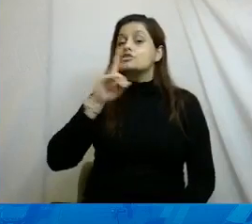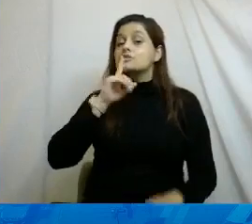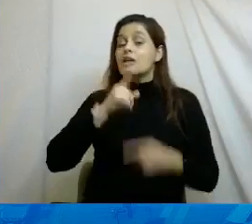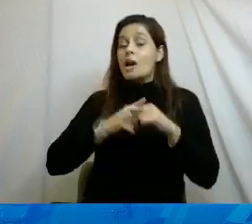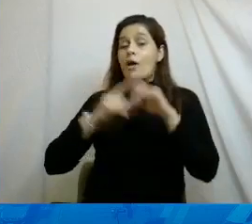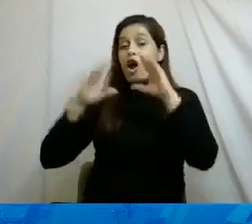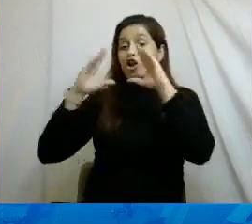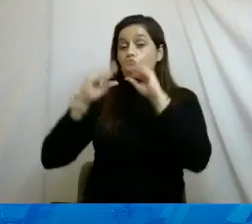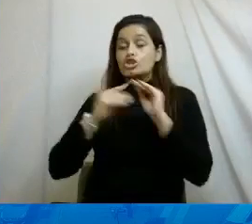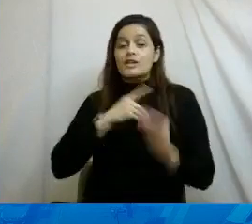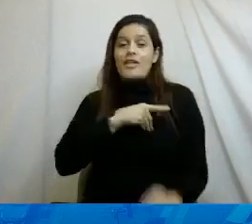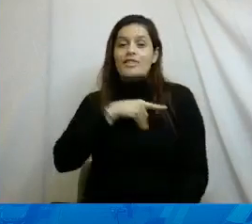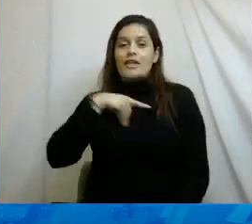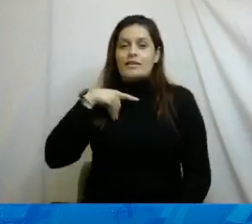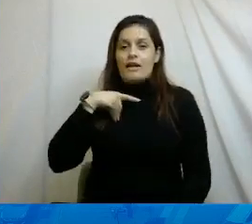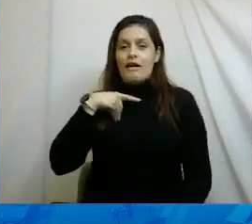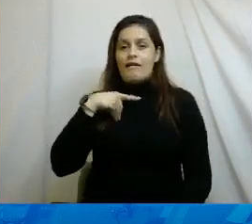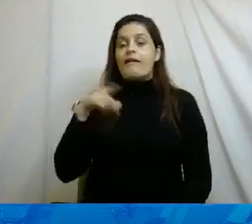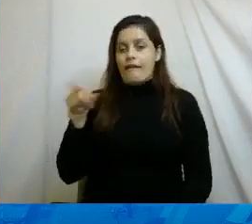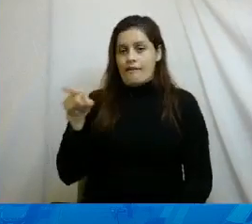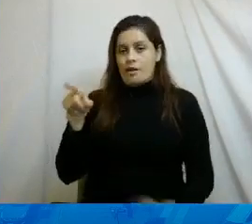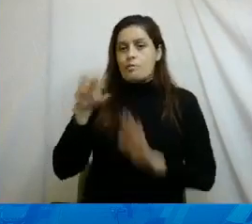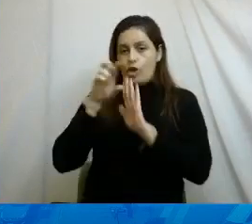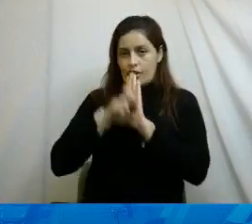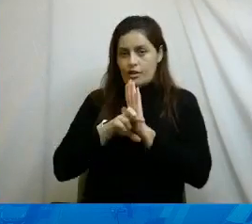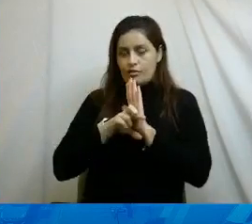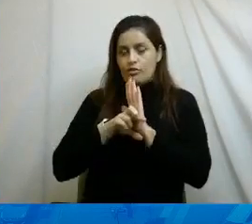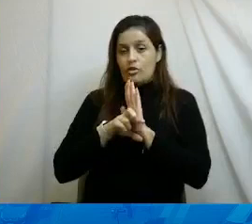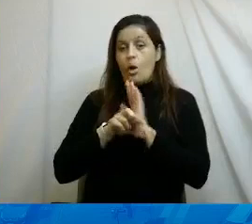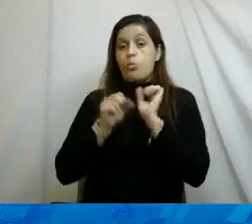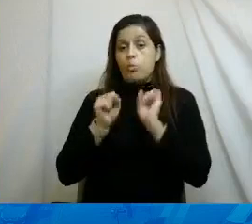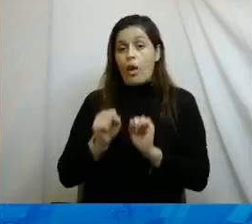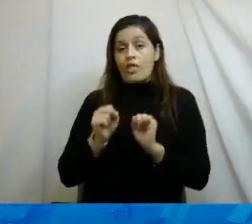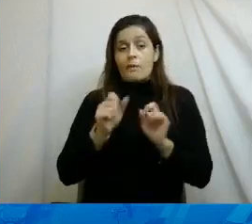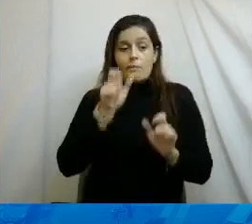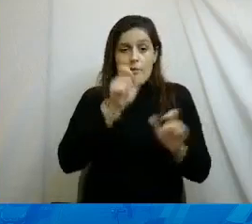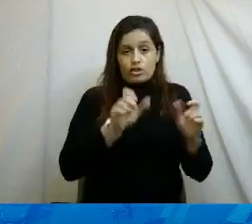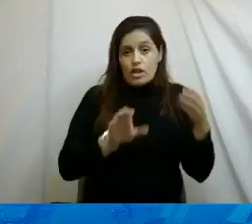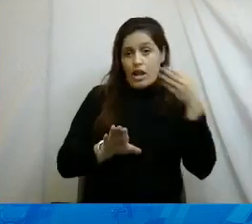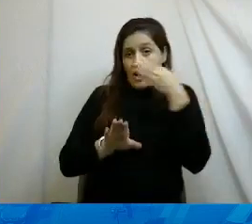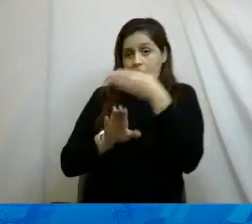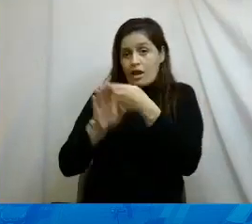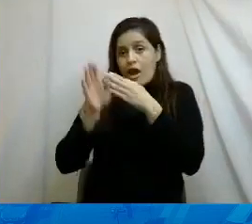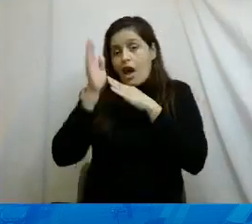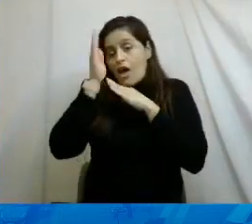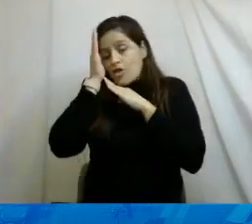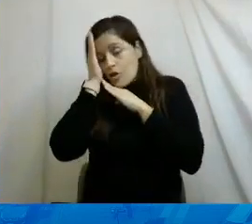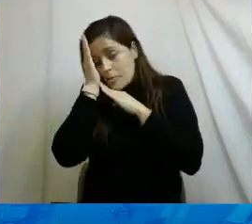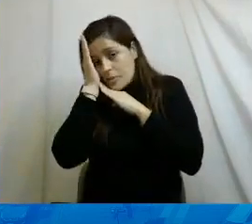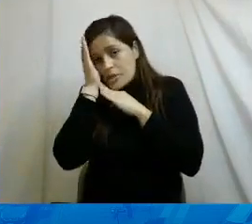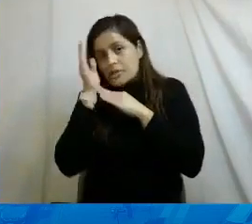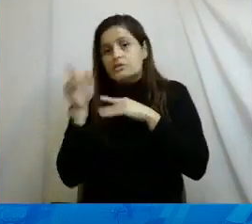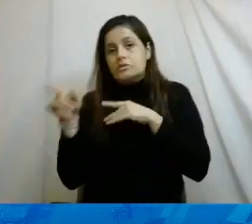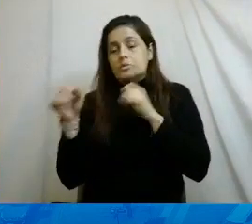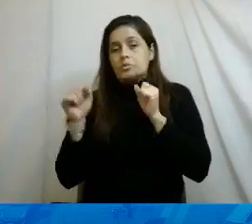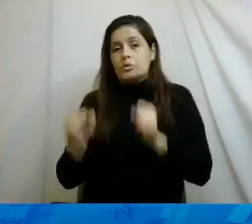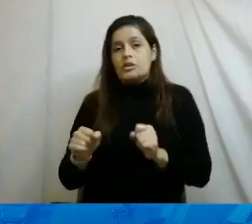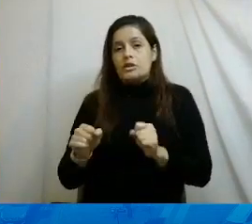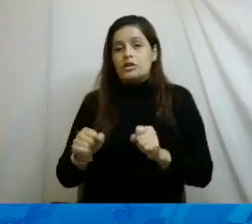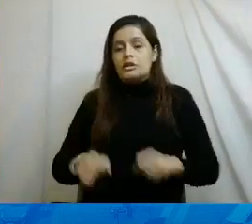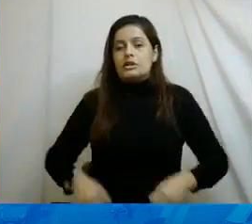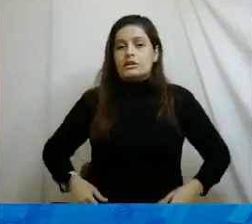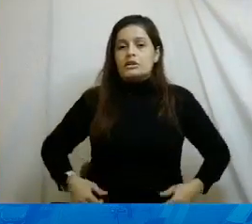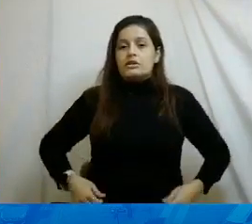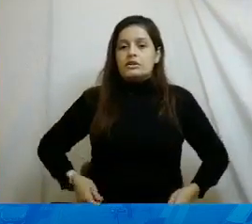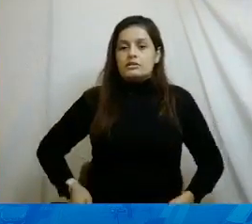cupos. Y por último, cuando los cupos se están acotados, pues siempre por lo general el equipo busca